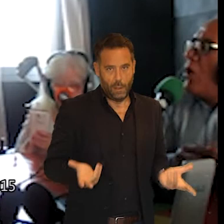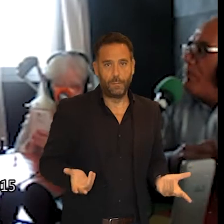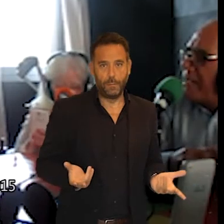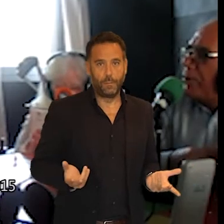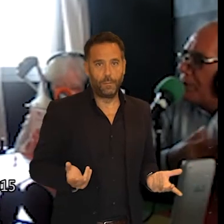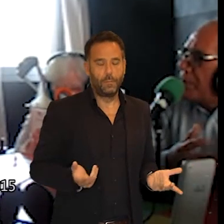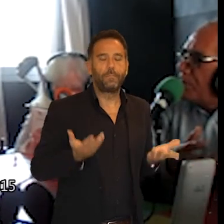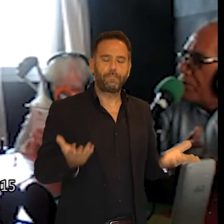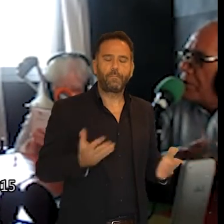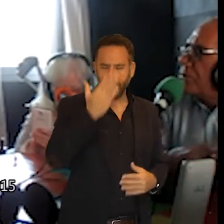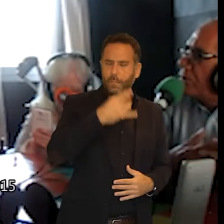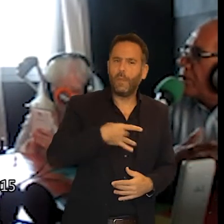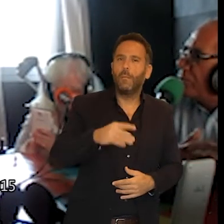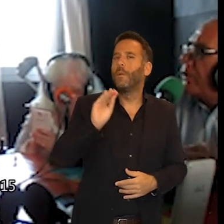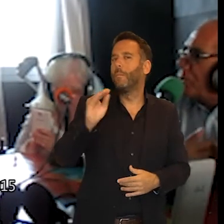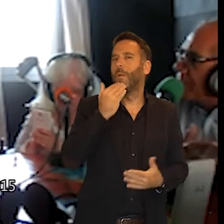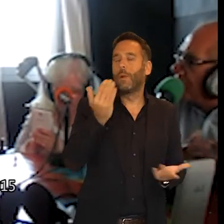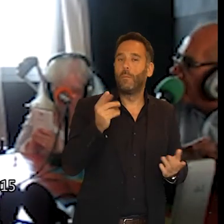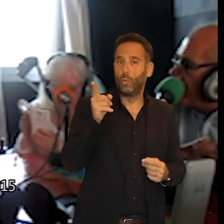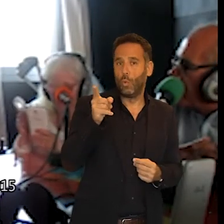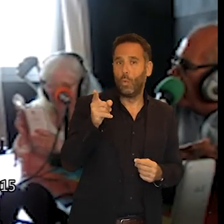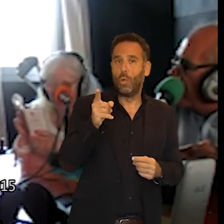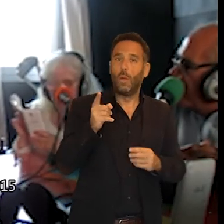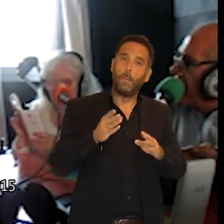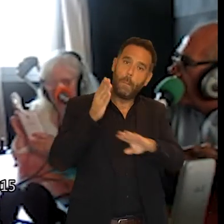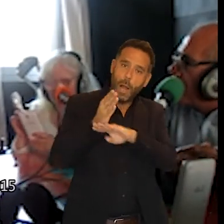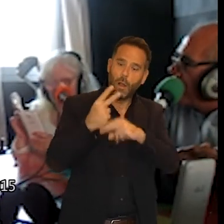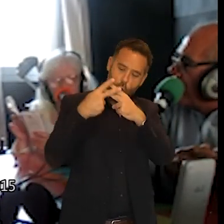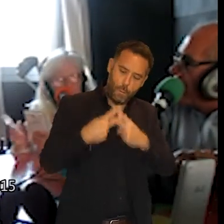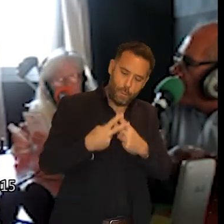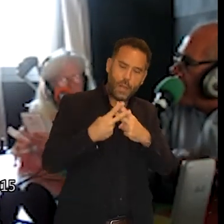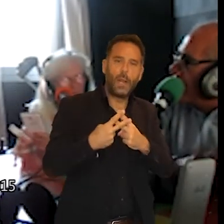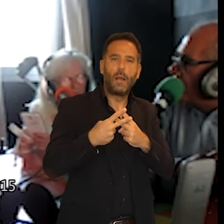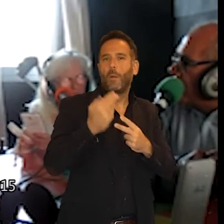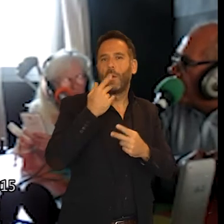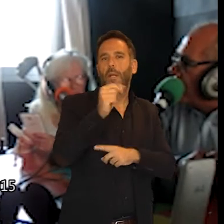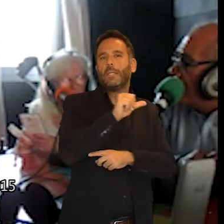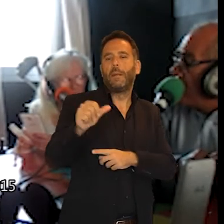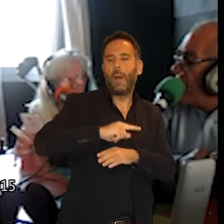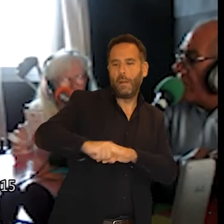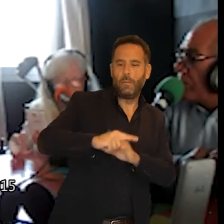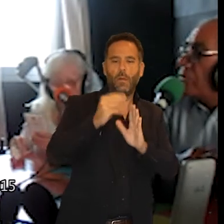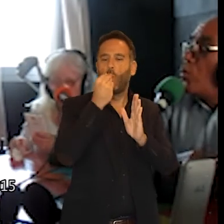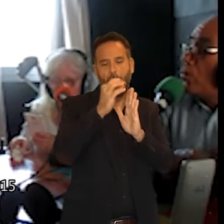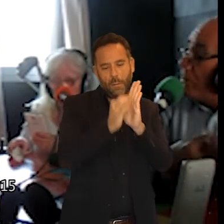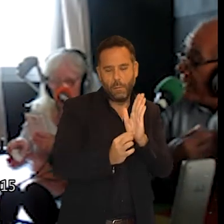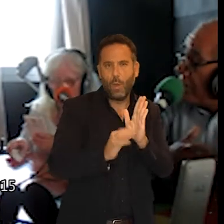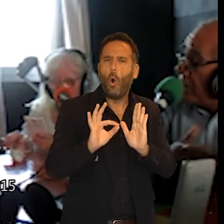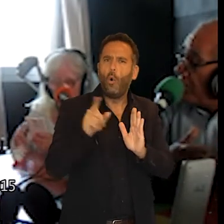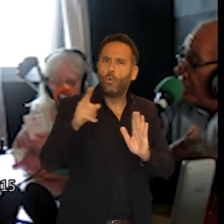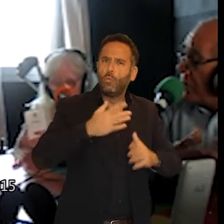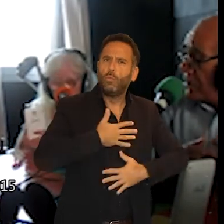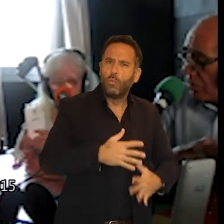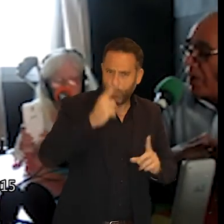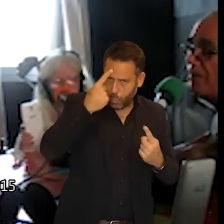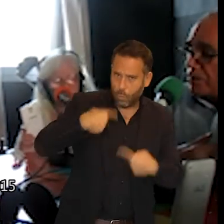cuando yo me pregunto lo que es la dinámica, que por ejemplo vosotros os ven o dicen, tenéis que hacer esta semana, por ejemplo, este tipo de alimentación, o vosotros o